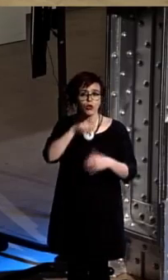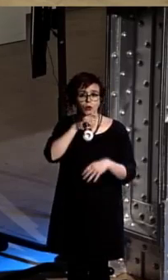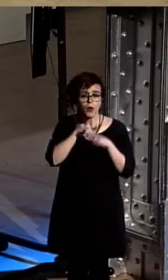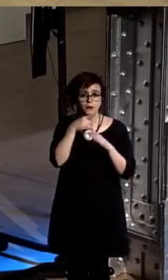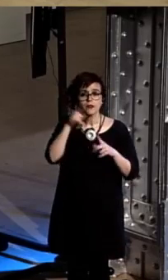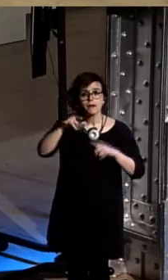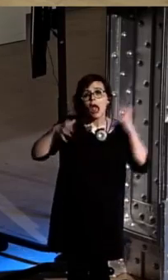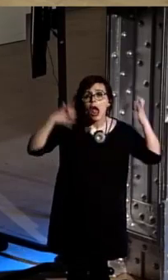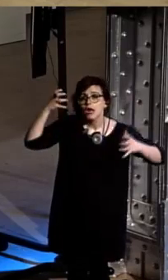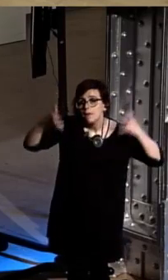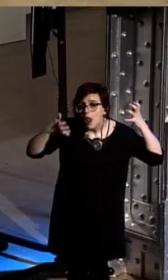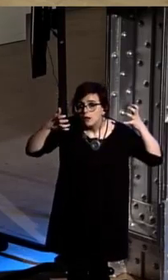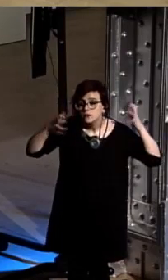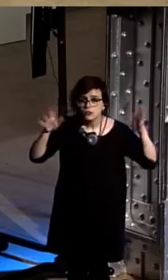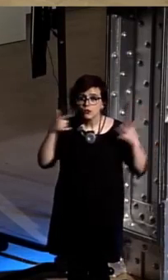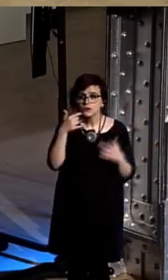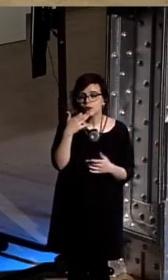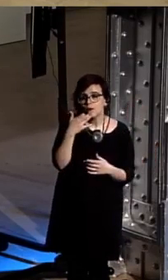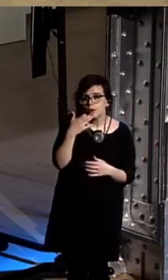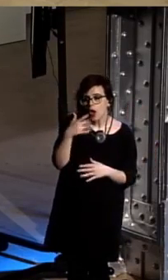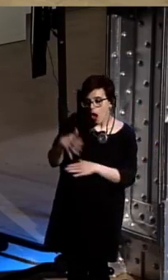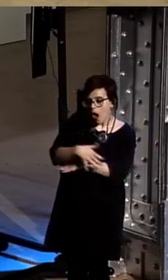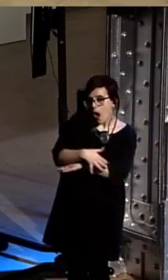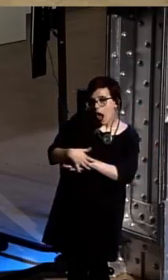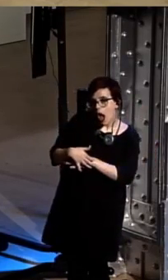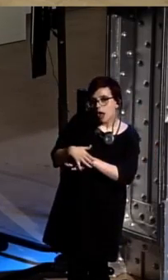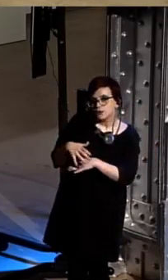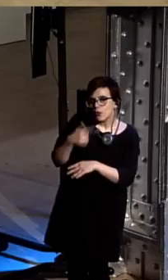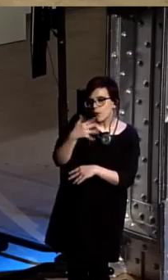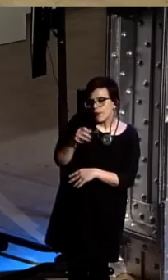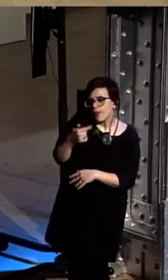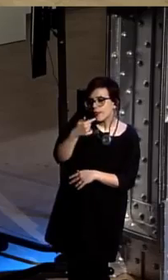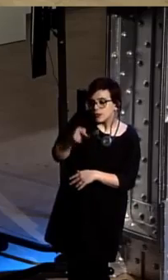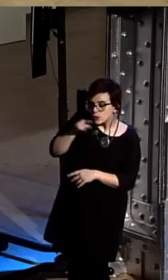animales. ¿Cuándo creéis que podré decirle a mi gato que me fastidia un huevo que me clave las uñas?